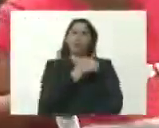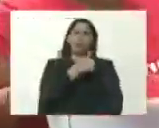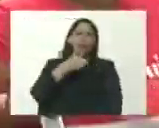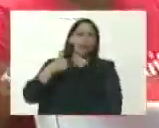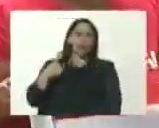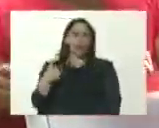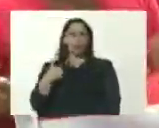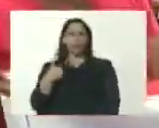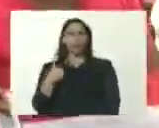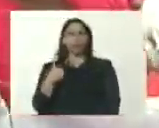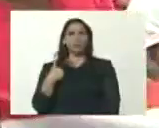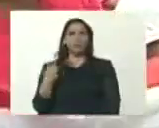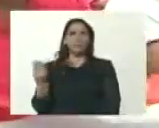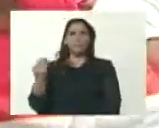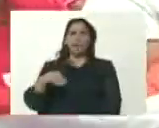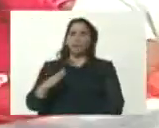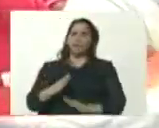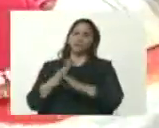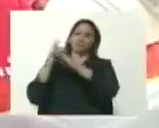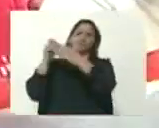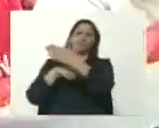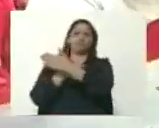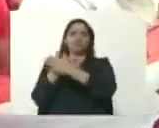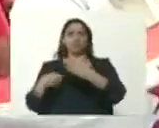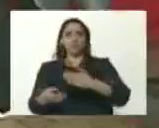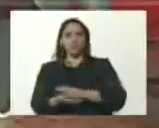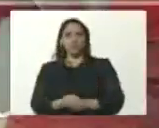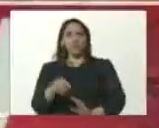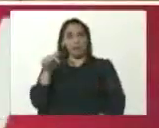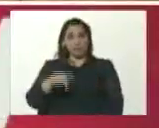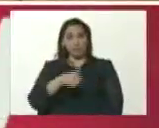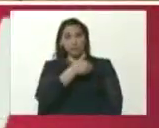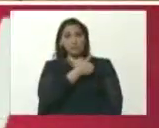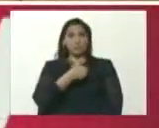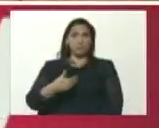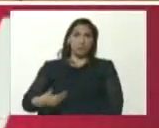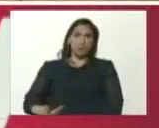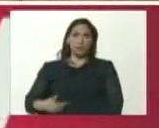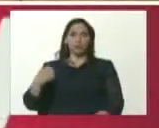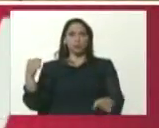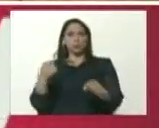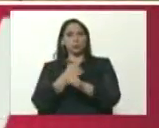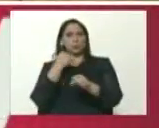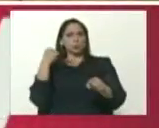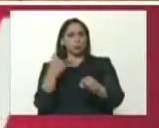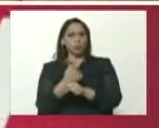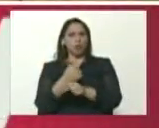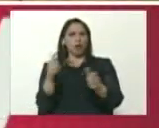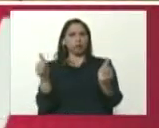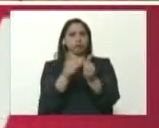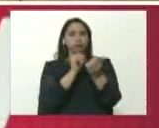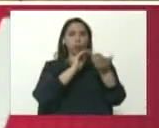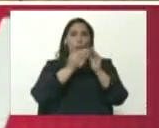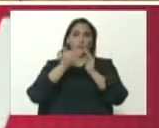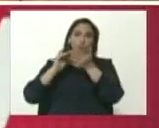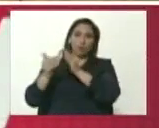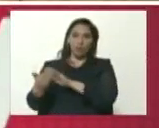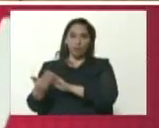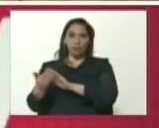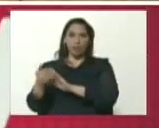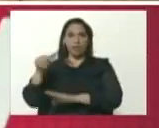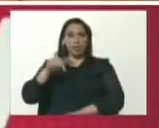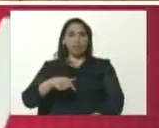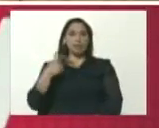presidente, más bloqueo. Aquí, presidente, he trabajado con mi comunidad. Aquí